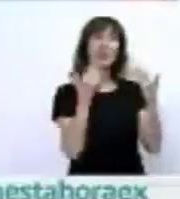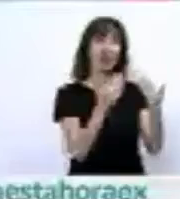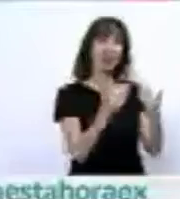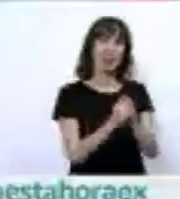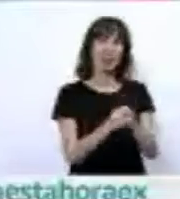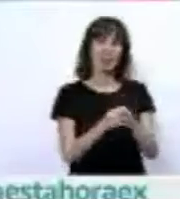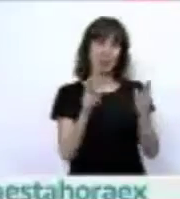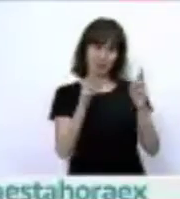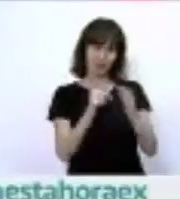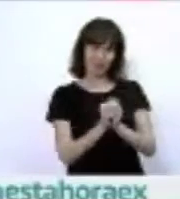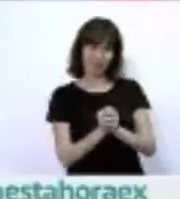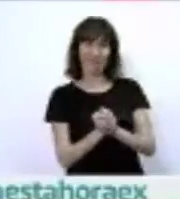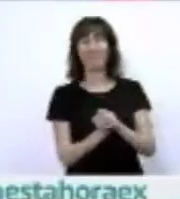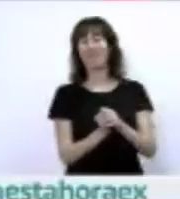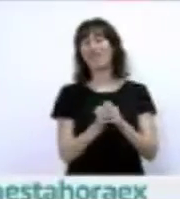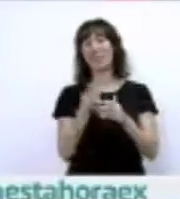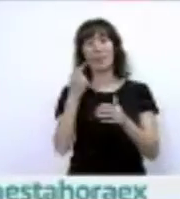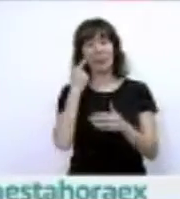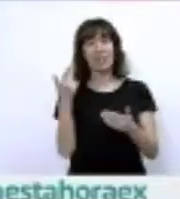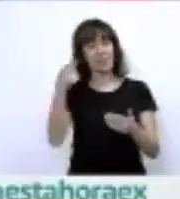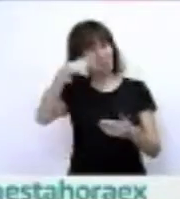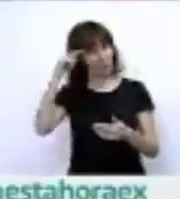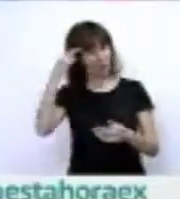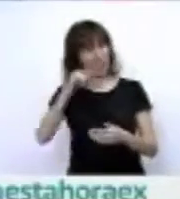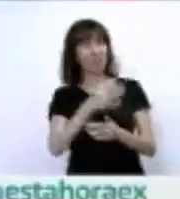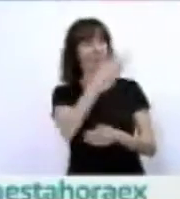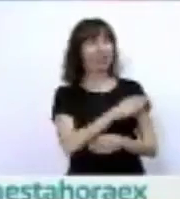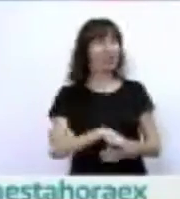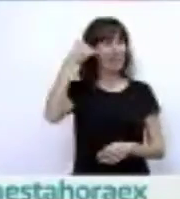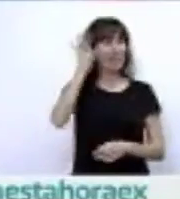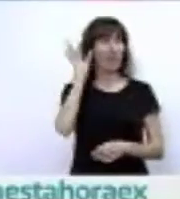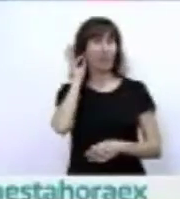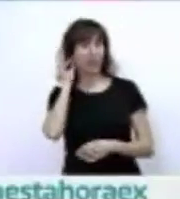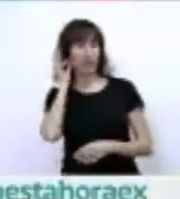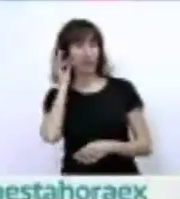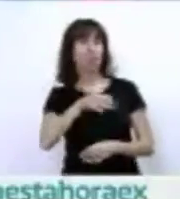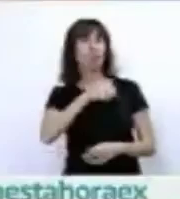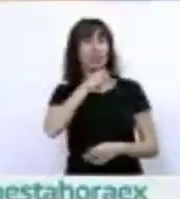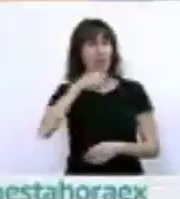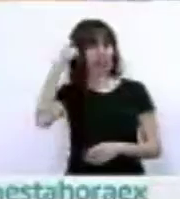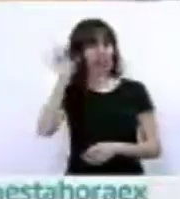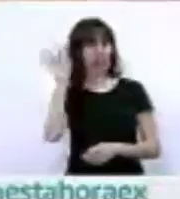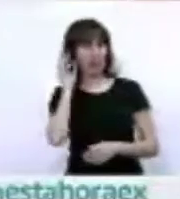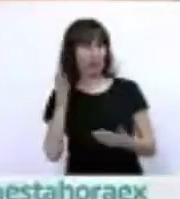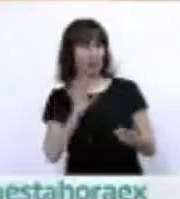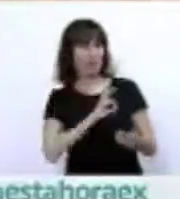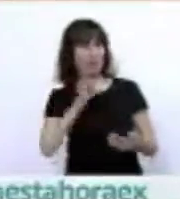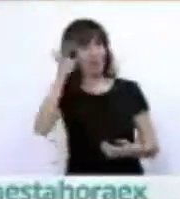como se suele decir. Así que ya sabéis, niños, niñas, señores, señoras, bienvenido al mayor espectáculo del